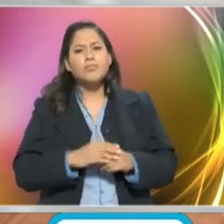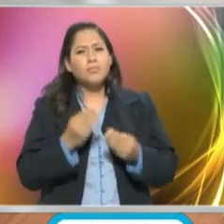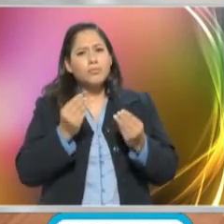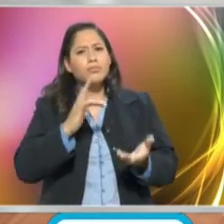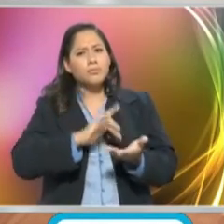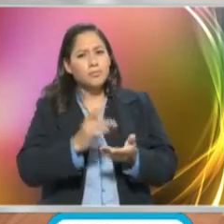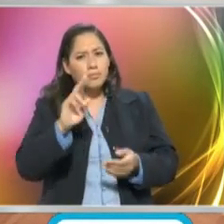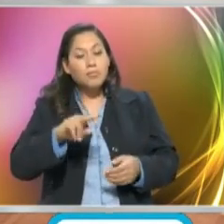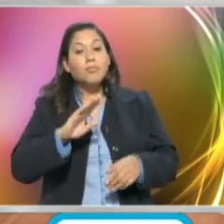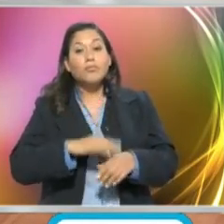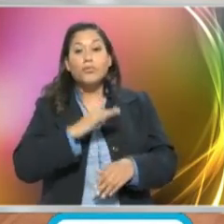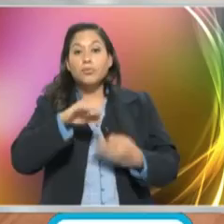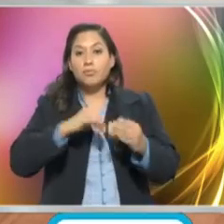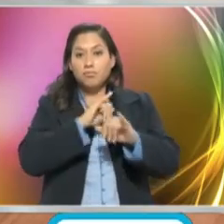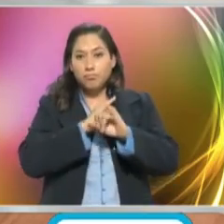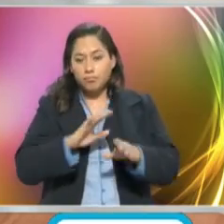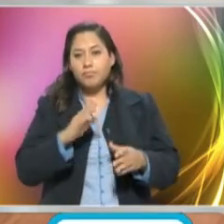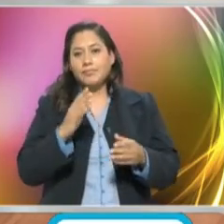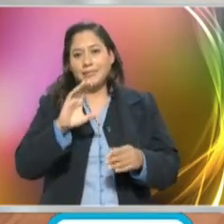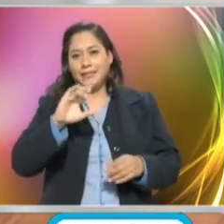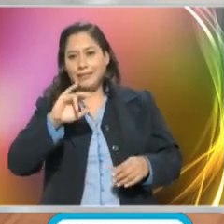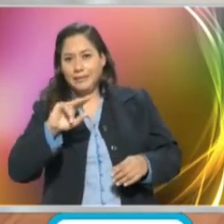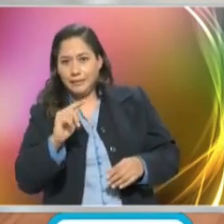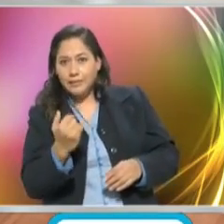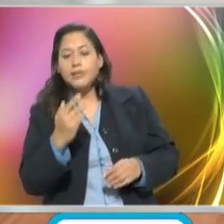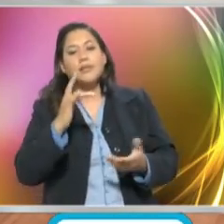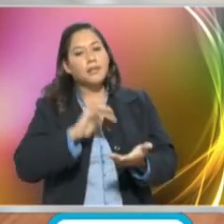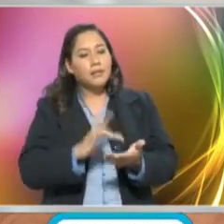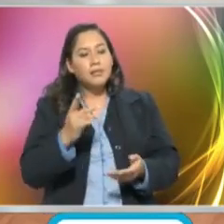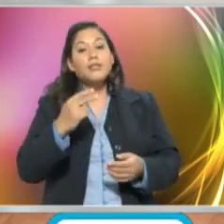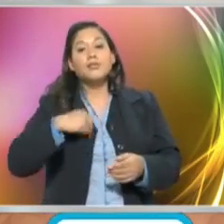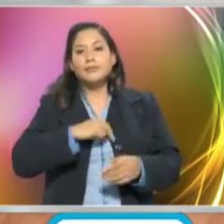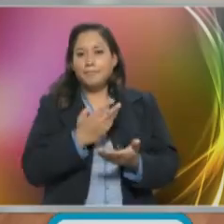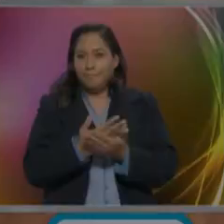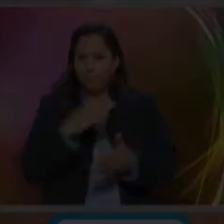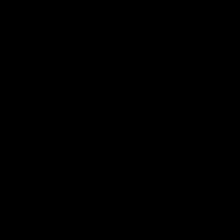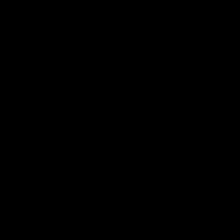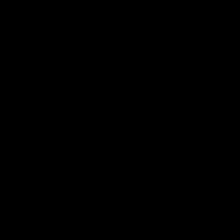muchas gracias de verdad por toda la información brindada, Cintia. Al contrario, muchas gracias. Te esperamos a la próxima. Gracias.